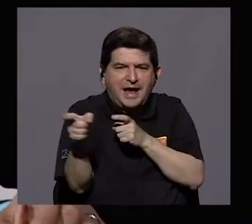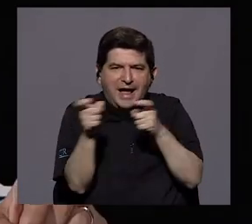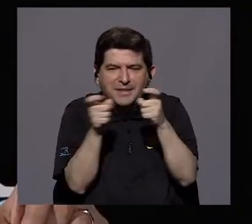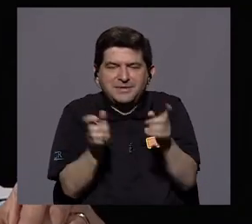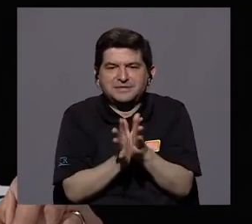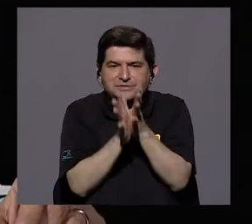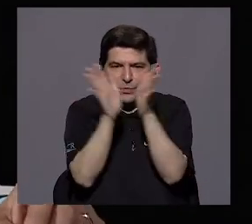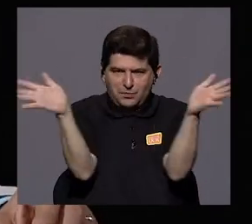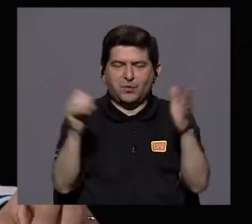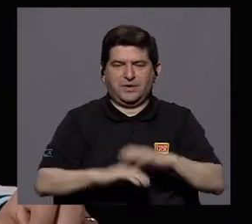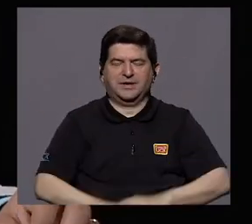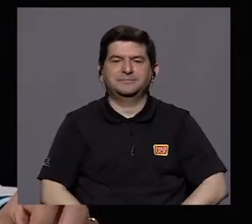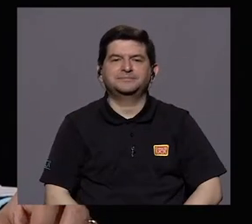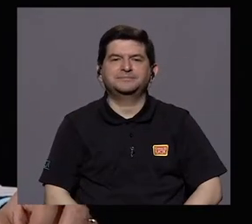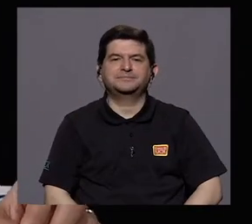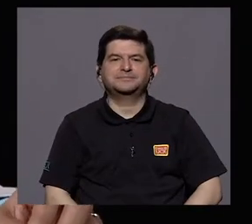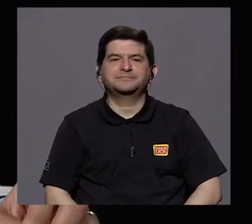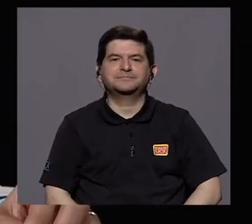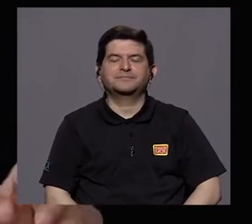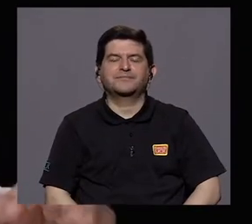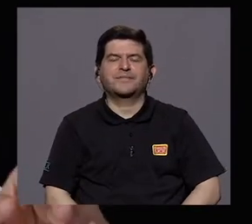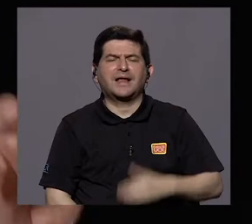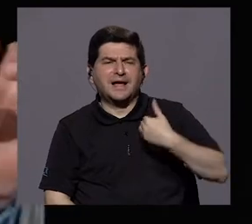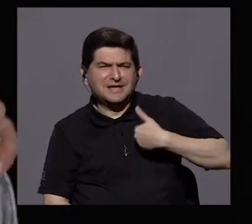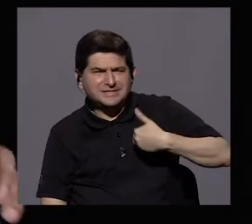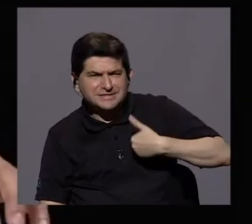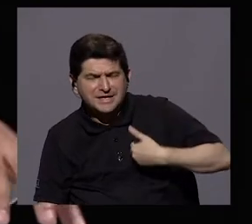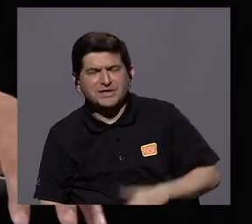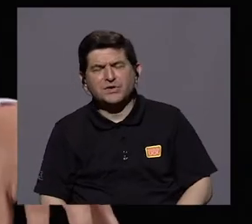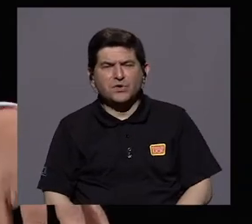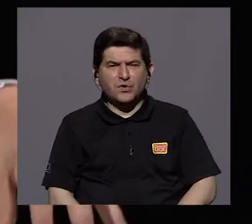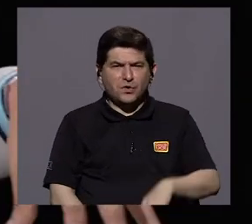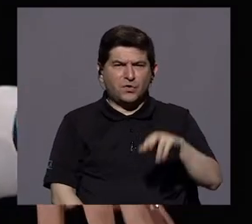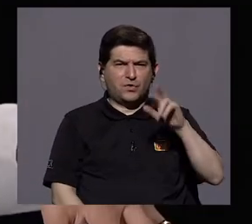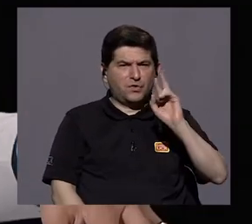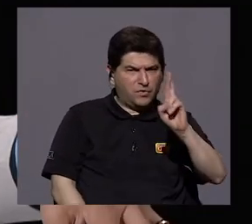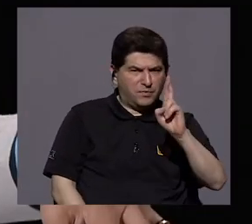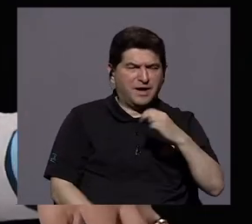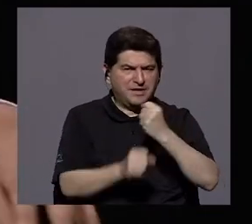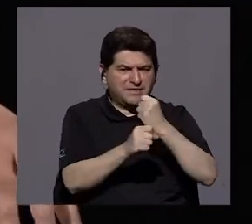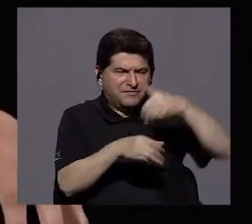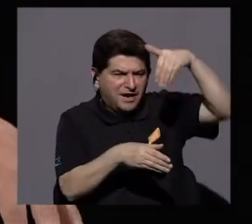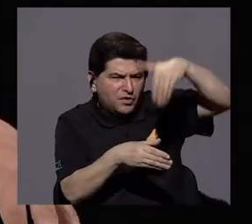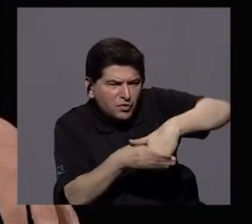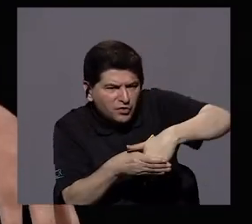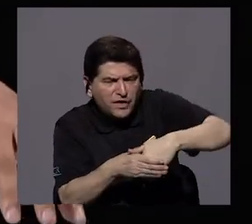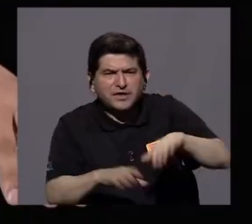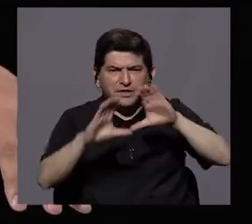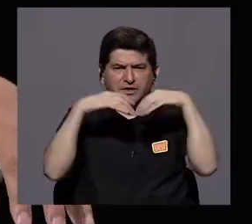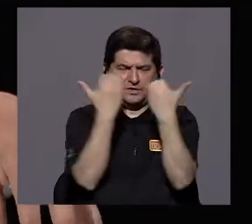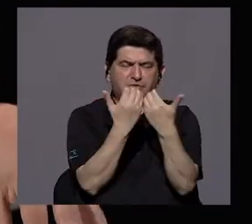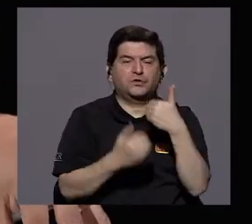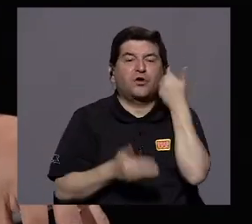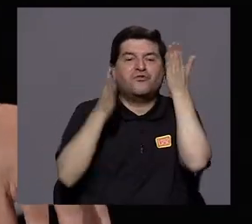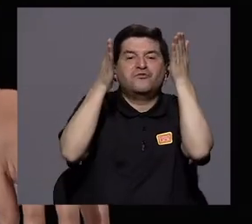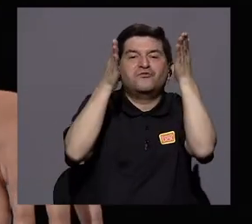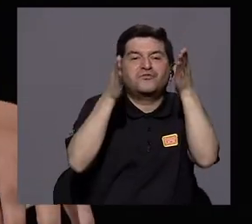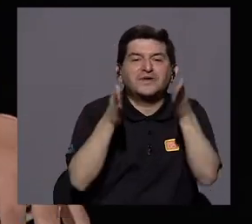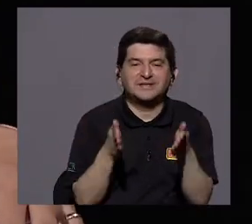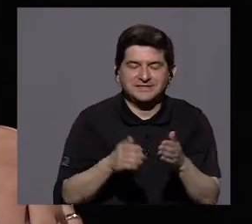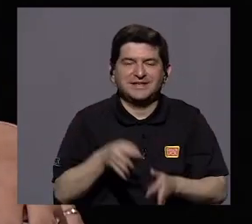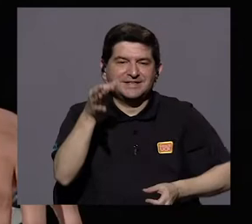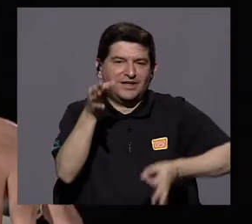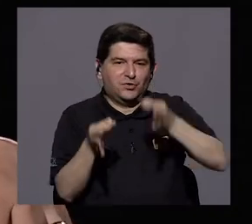de la Administración Pública. Don Román, hay una labor que se hace dentro de la Comisión que tiene que ver con facilitadores y